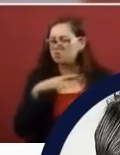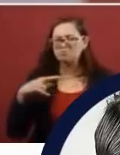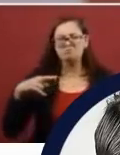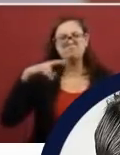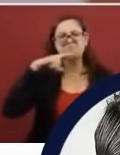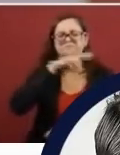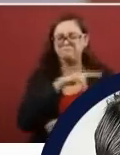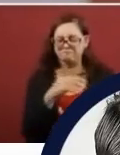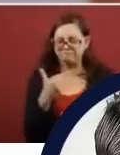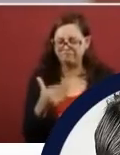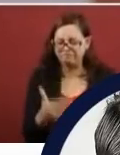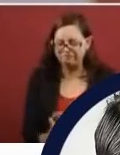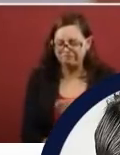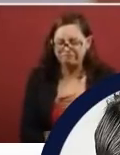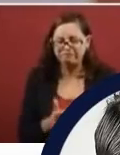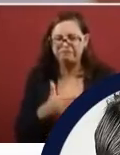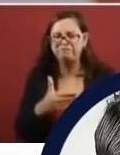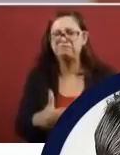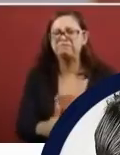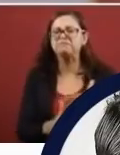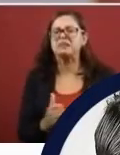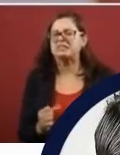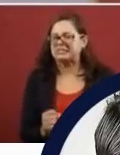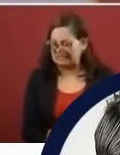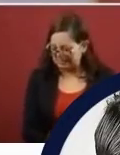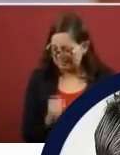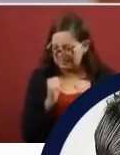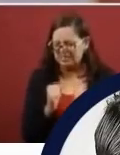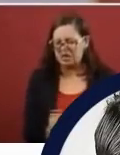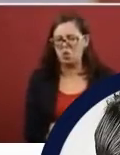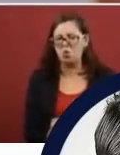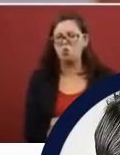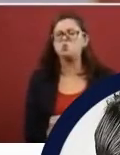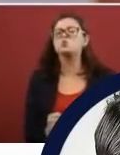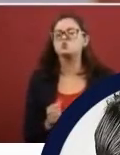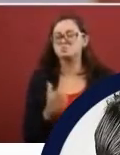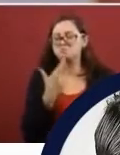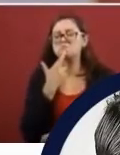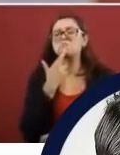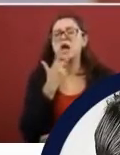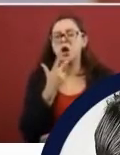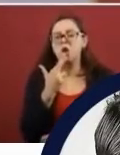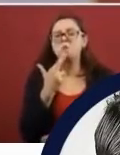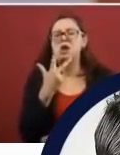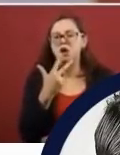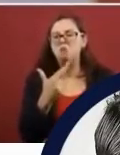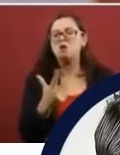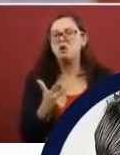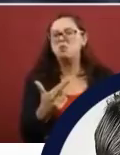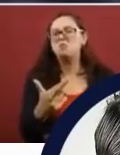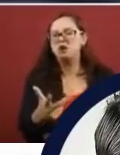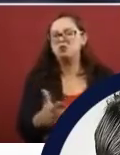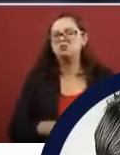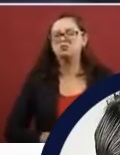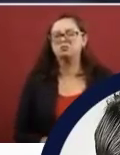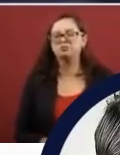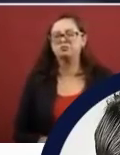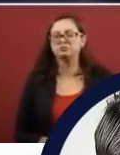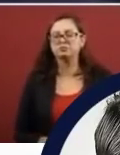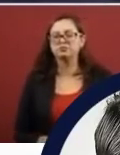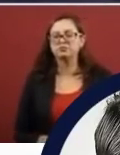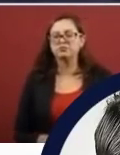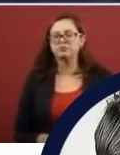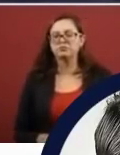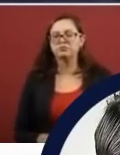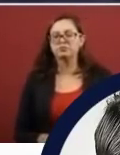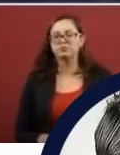problemático porque además tenemos un conglomerado mediático, tú lo vives directamente, y un conglomerado mediático no es